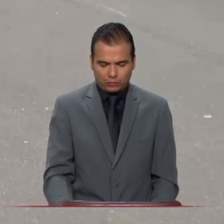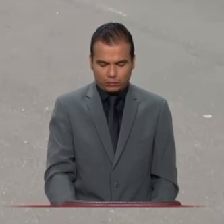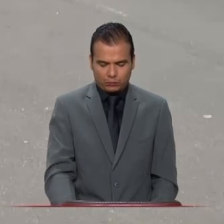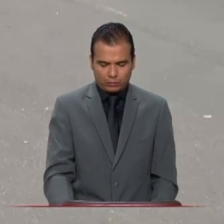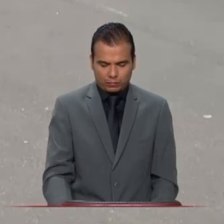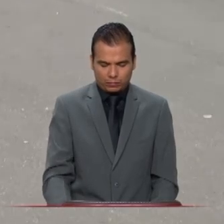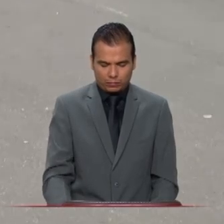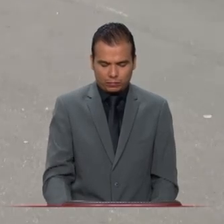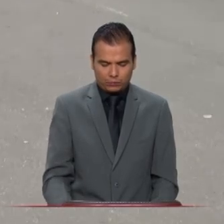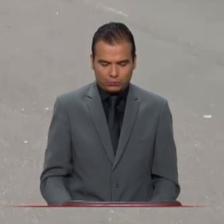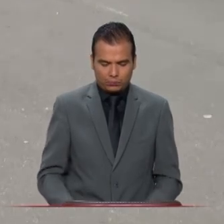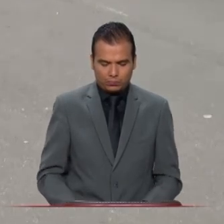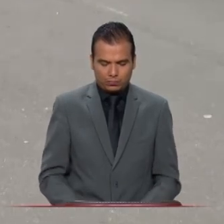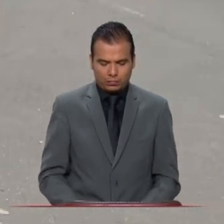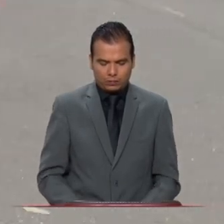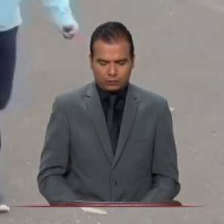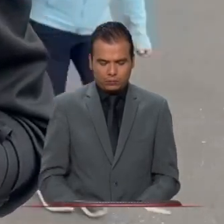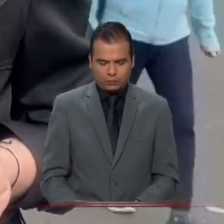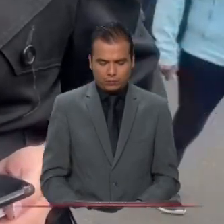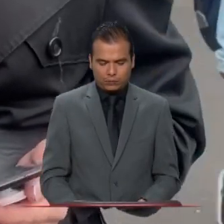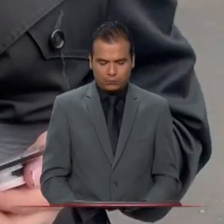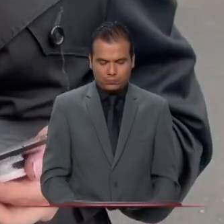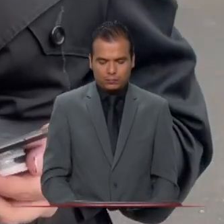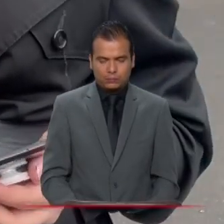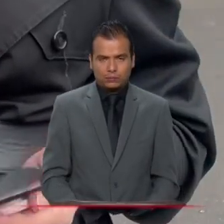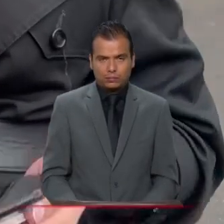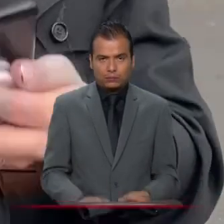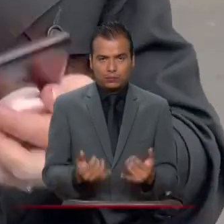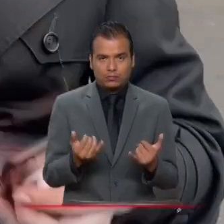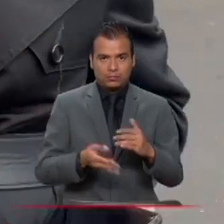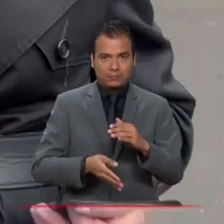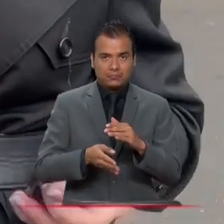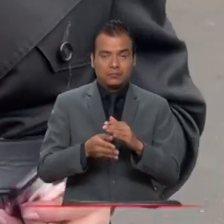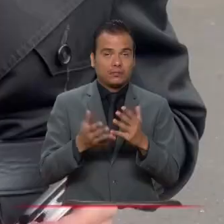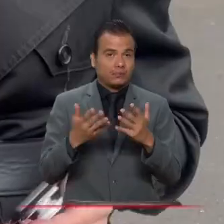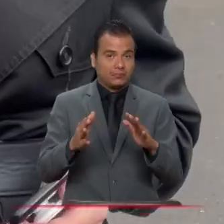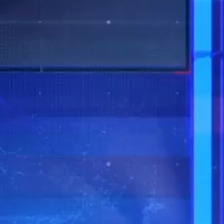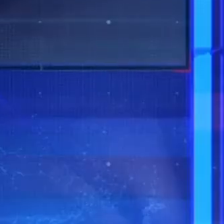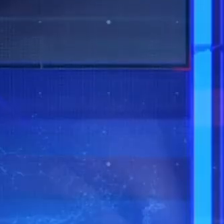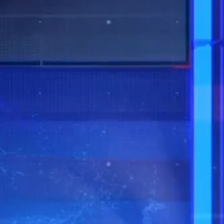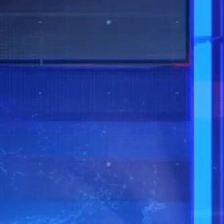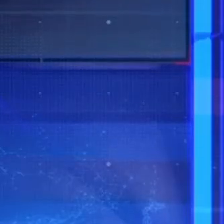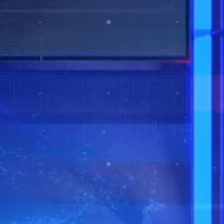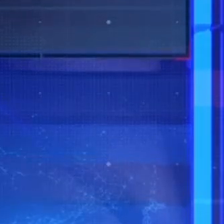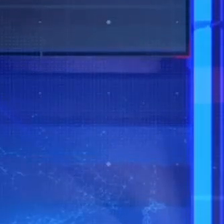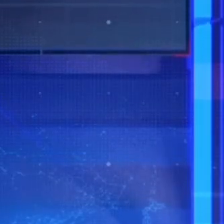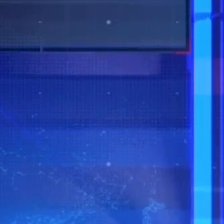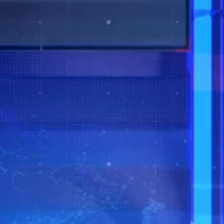López para Telepacífico Noticias, la región, todos los días. Feliz resto de día para todos.